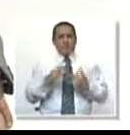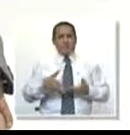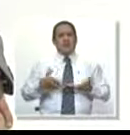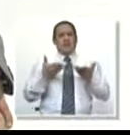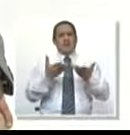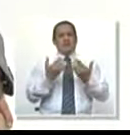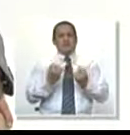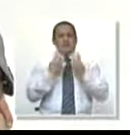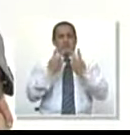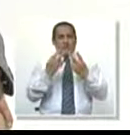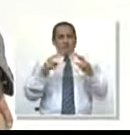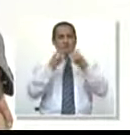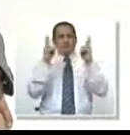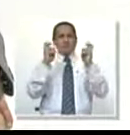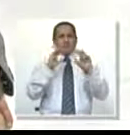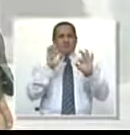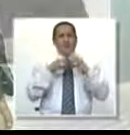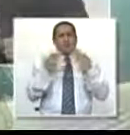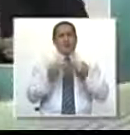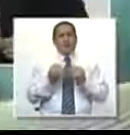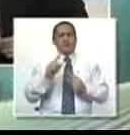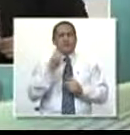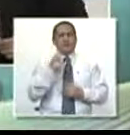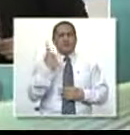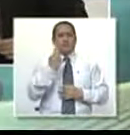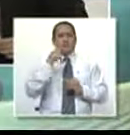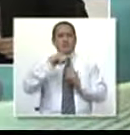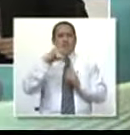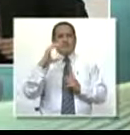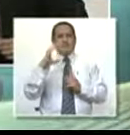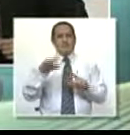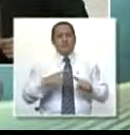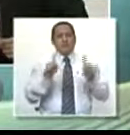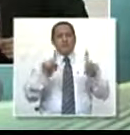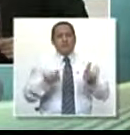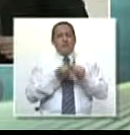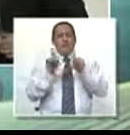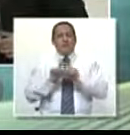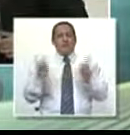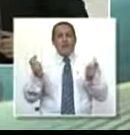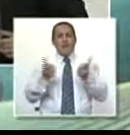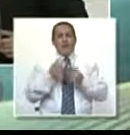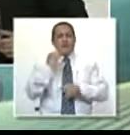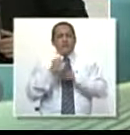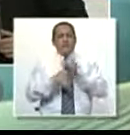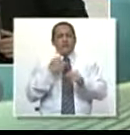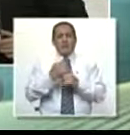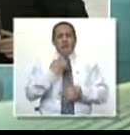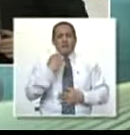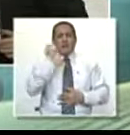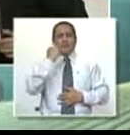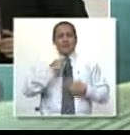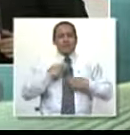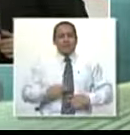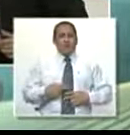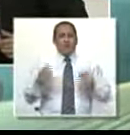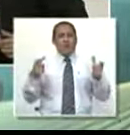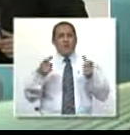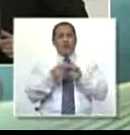que llevan que llegan temas de familia pero no solamente en el tribunal constitucional sino también la Corte Interamericana de Derechos Humanos